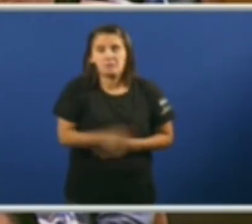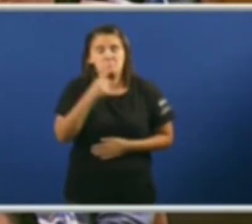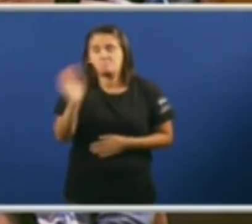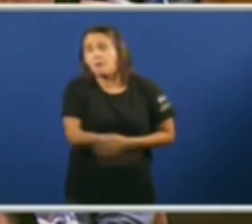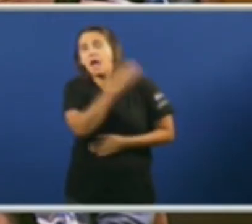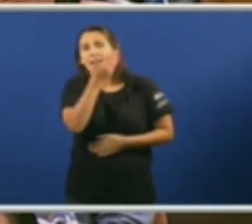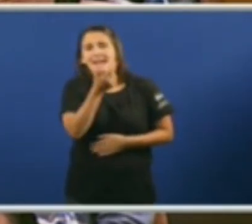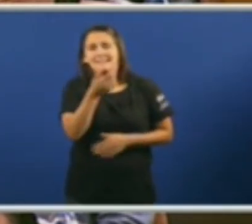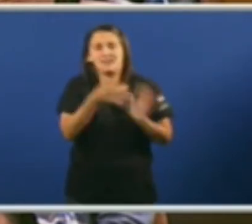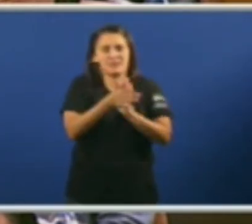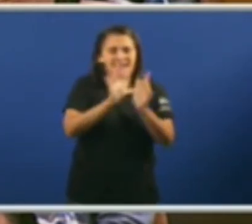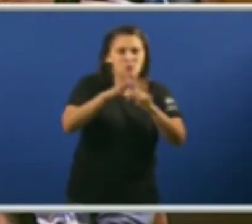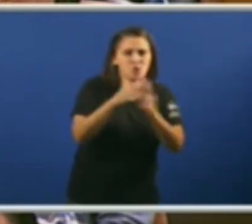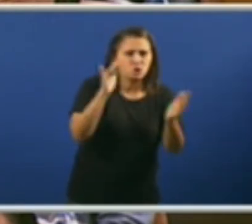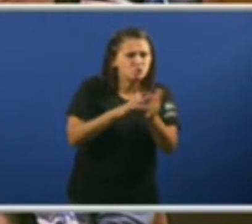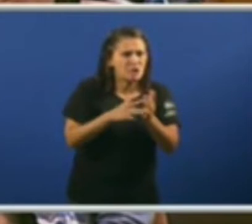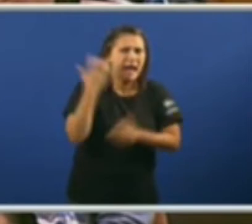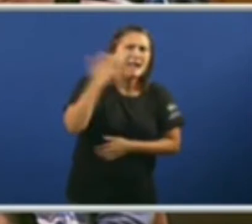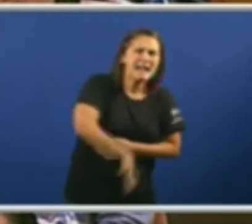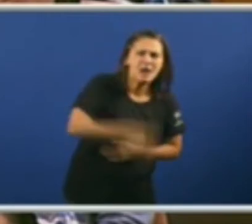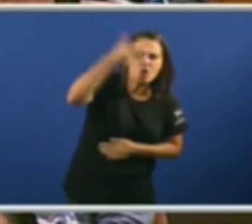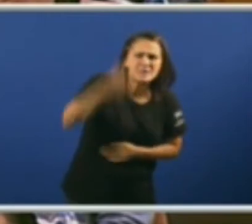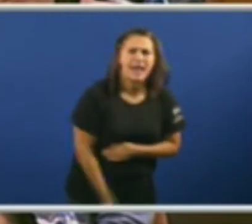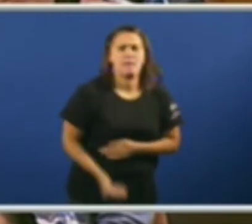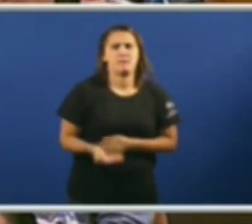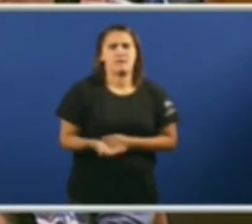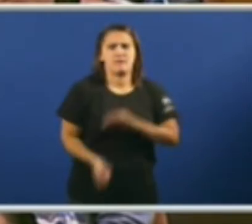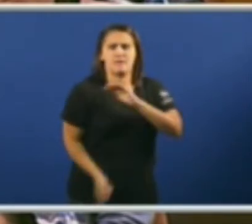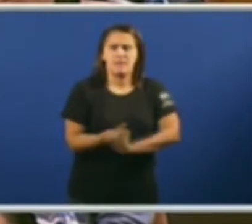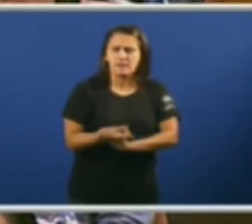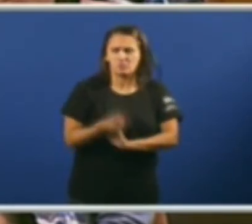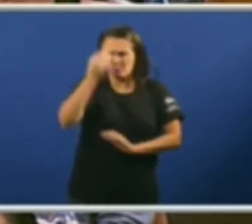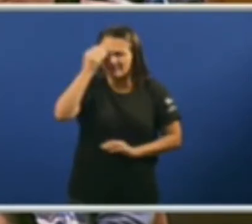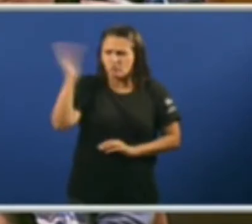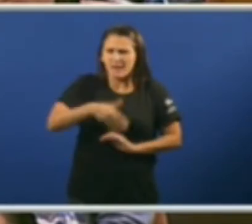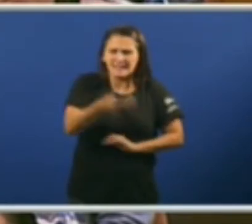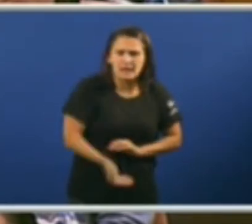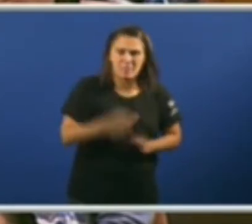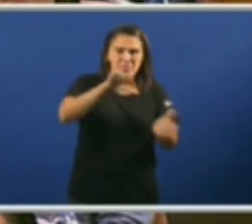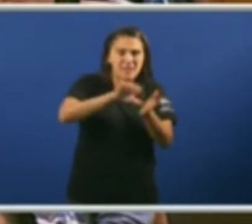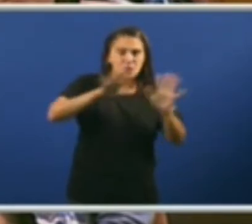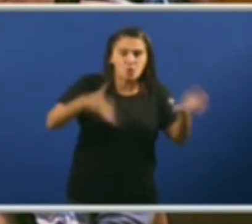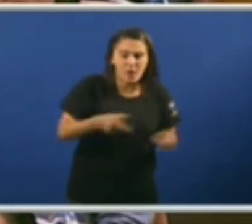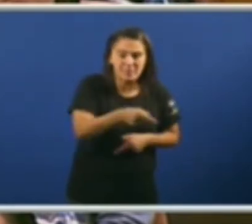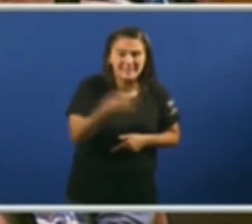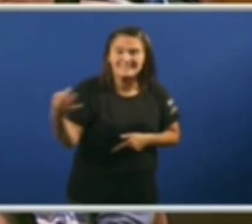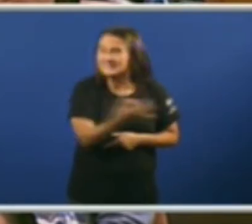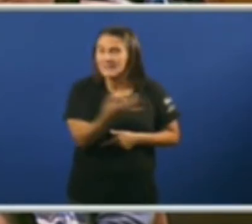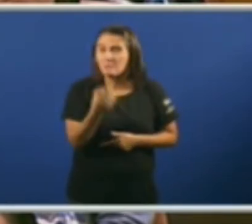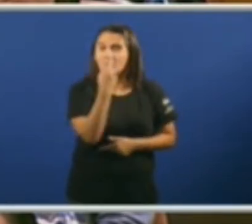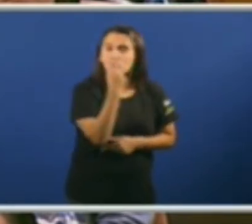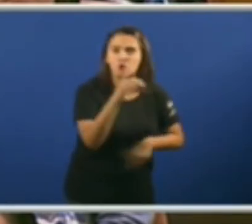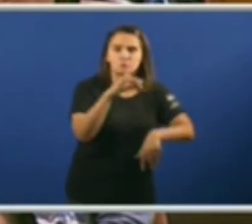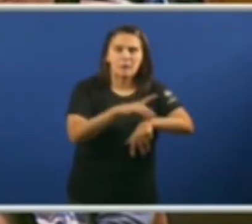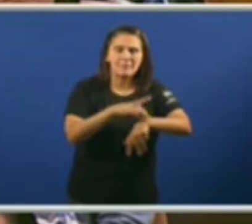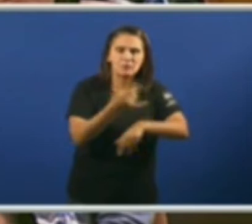unha irregularidade grave. A vostede non lle parece gravísimo, señor Feijóo, que nun centro de urxencias no que tiña que haber 2